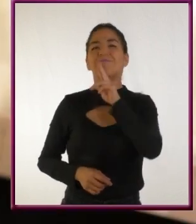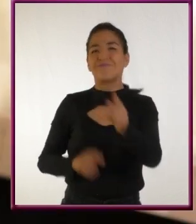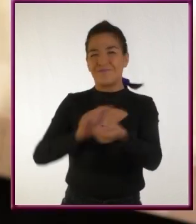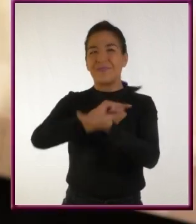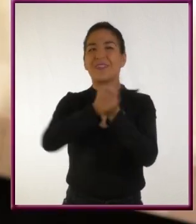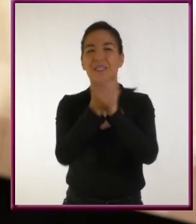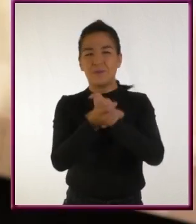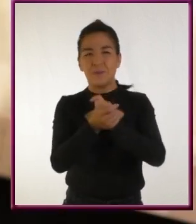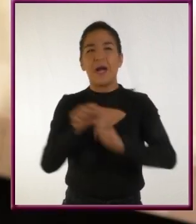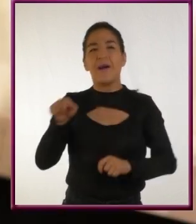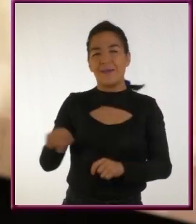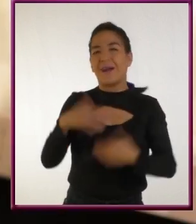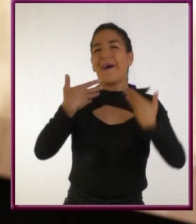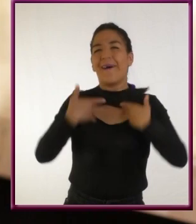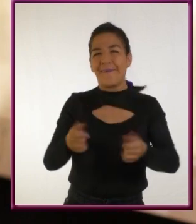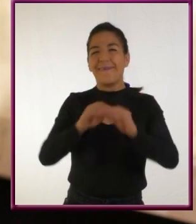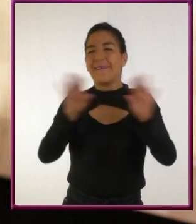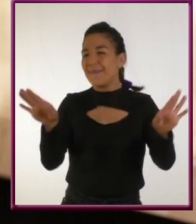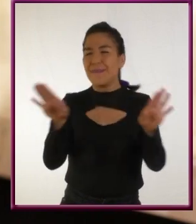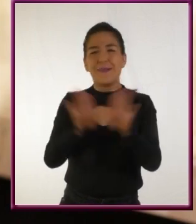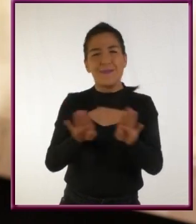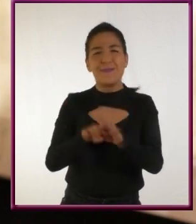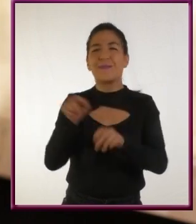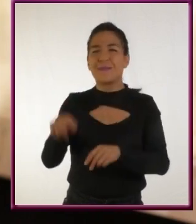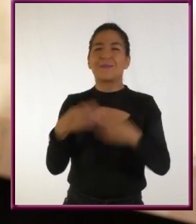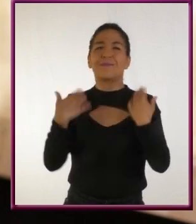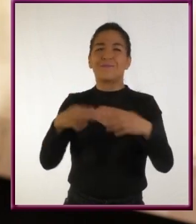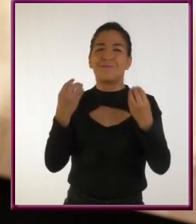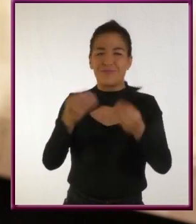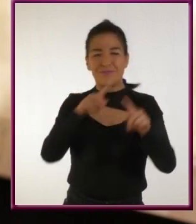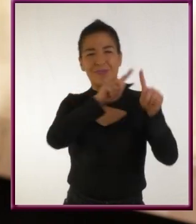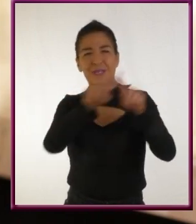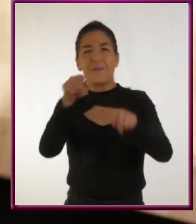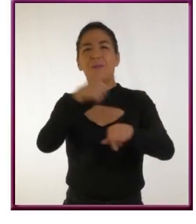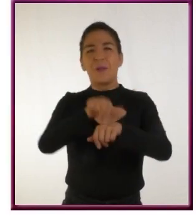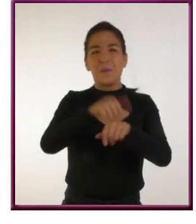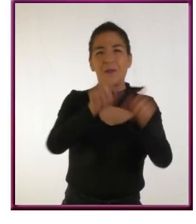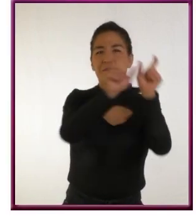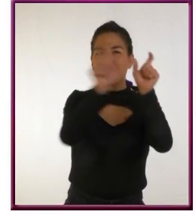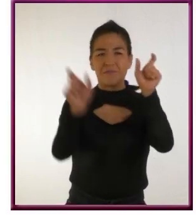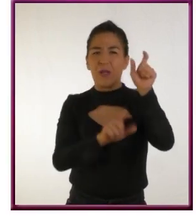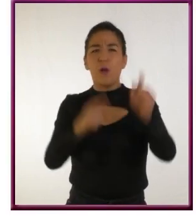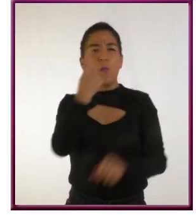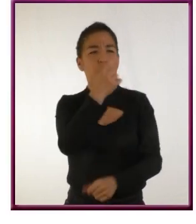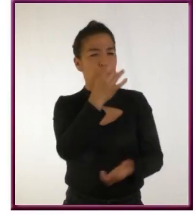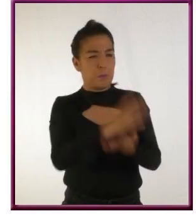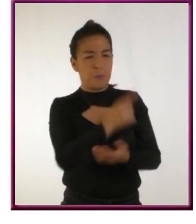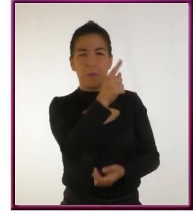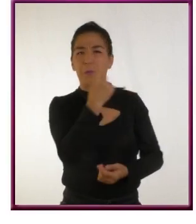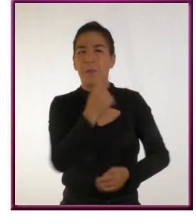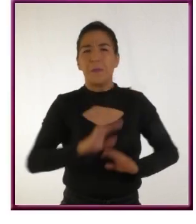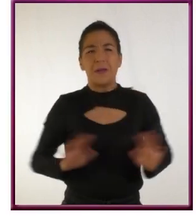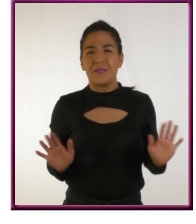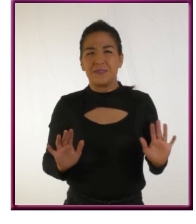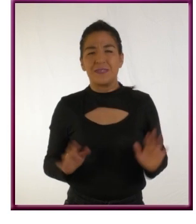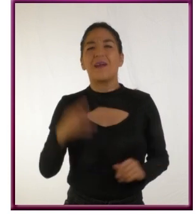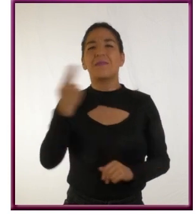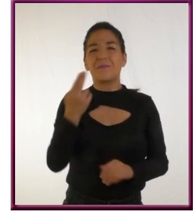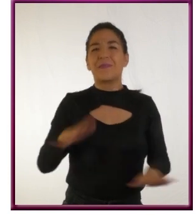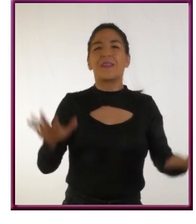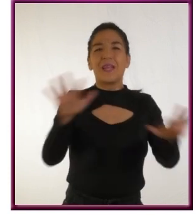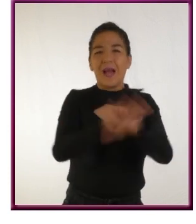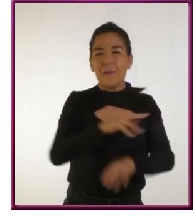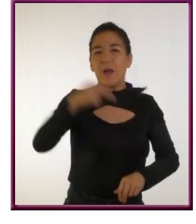es transformaciones. Entonces está claro cómo producir un montonal a partir de uno. ¿Qué es lo que se vale?